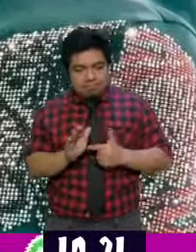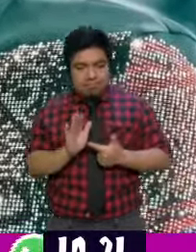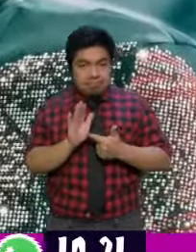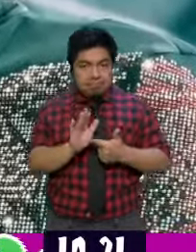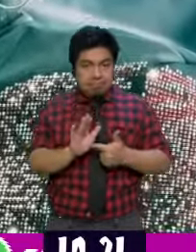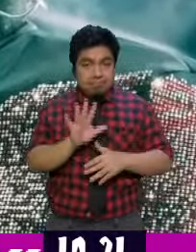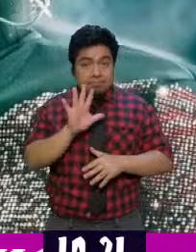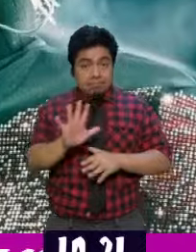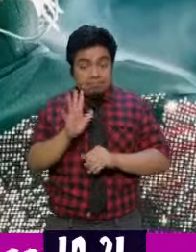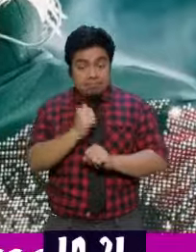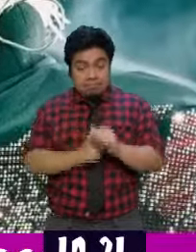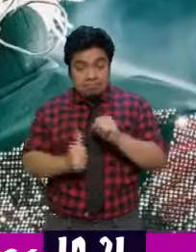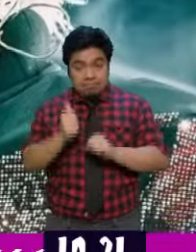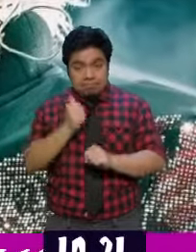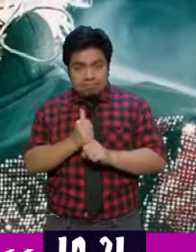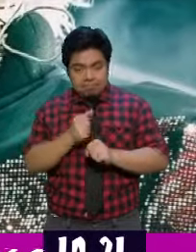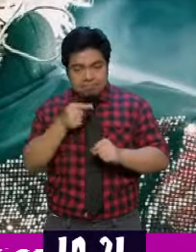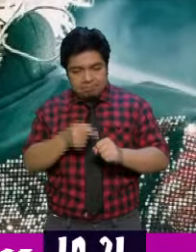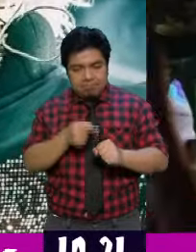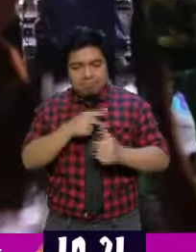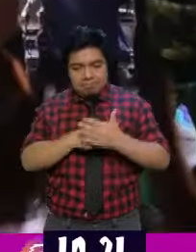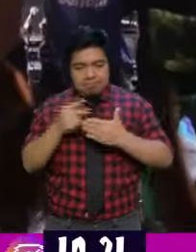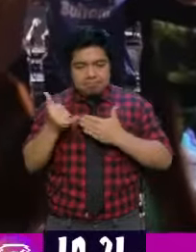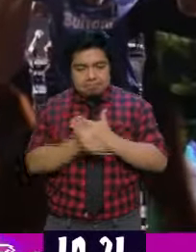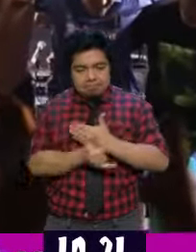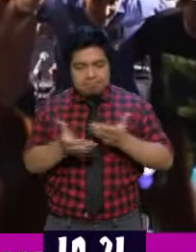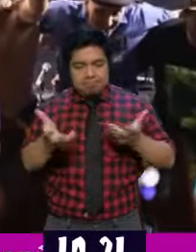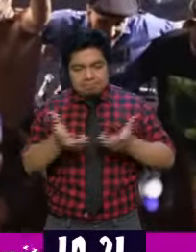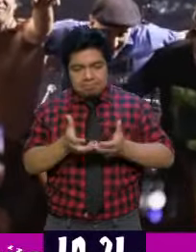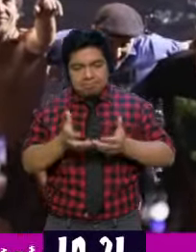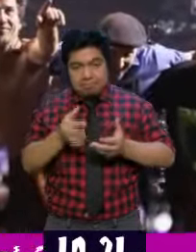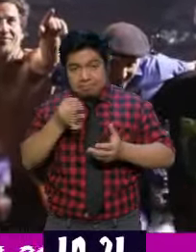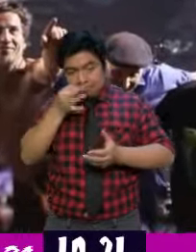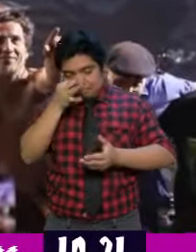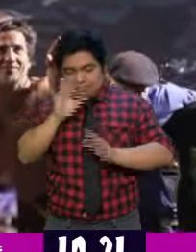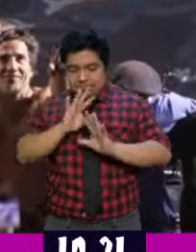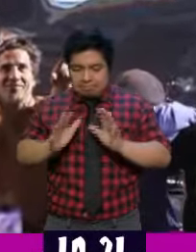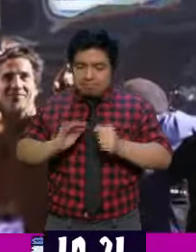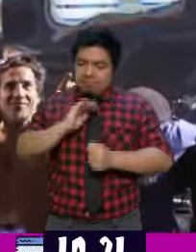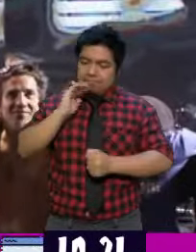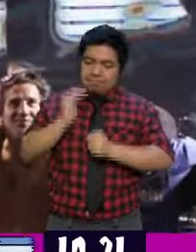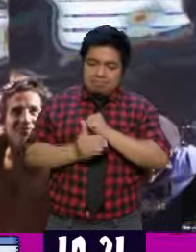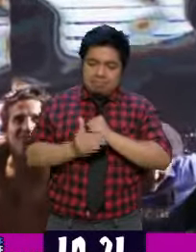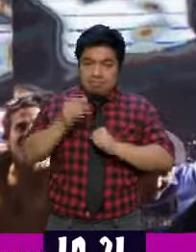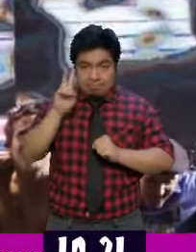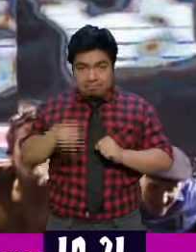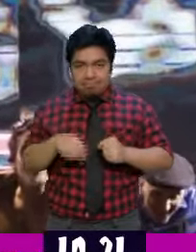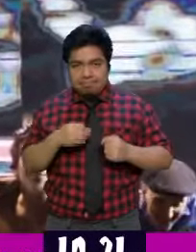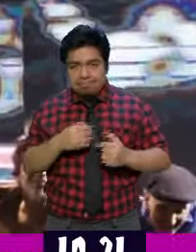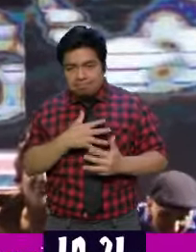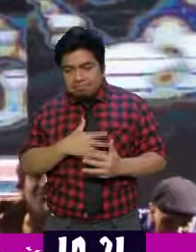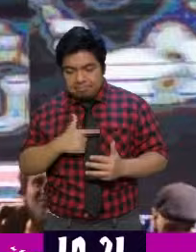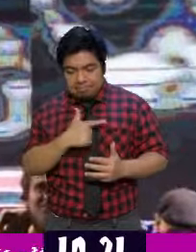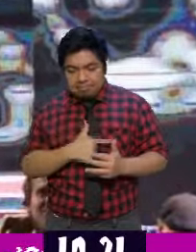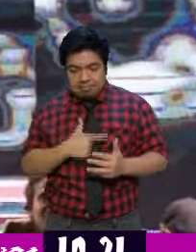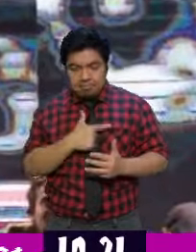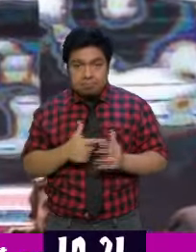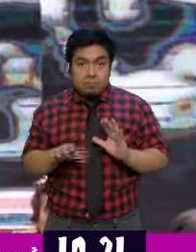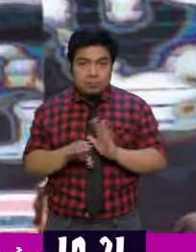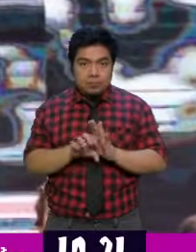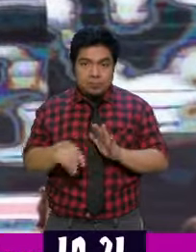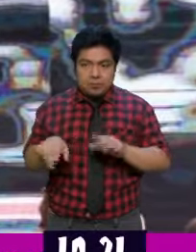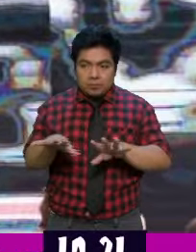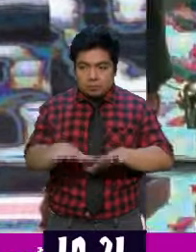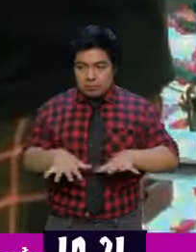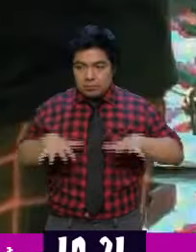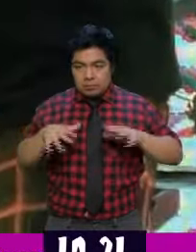hace 5 años que venimos detrás de este proyecto y poder llegar a concretarlo fue muy ambicioso, porque calcular que ahora nuestro público tiene